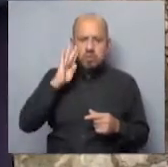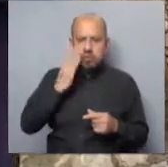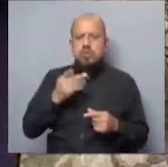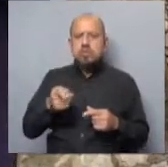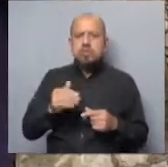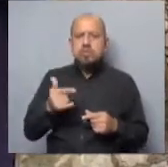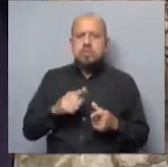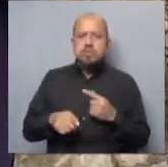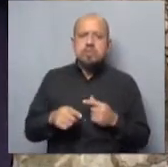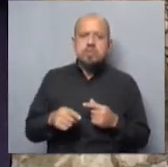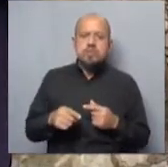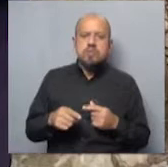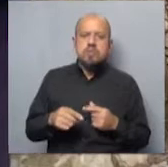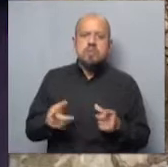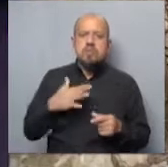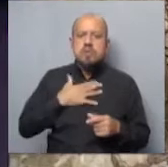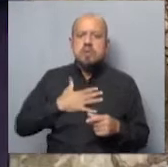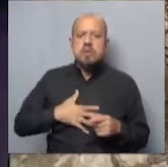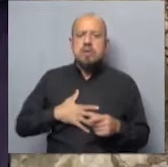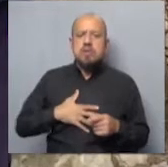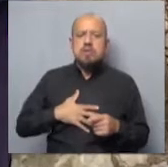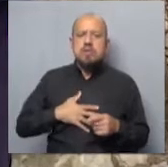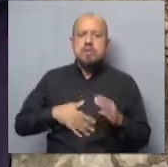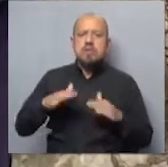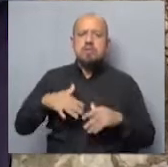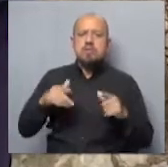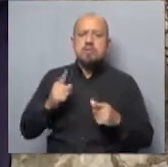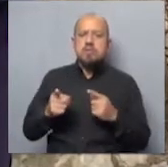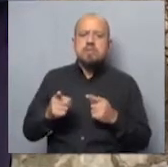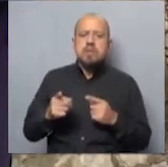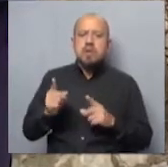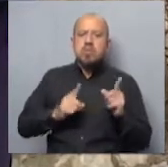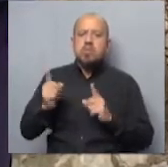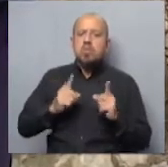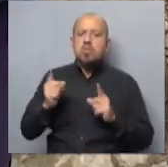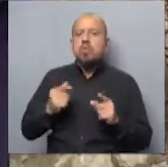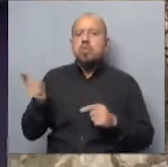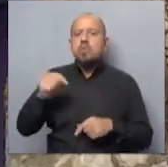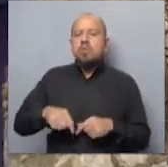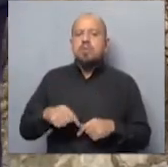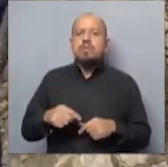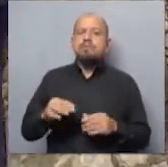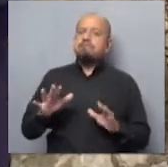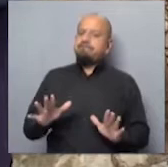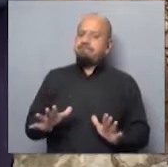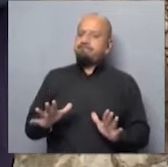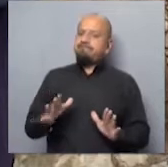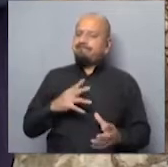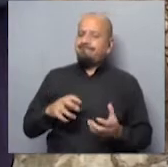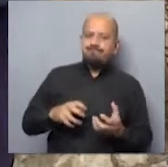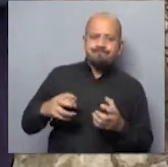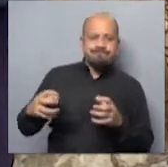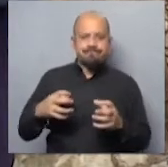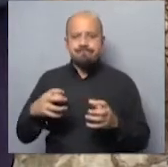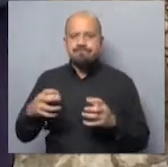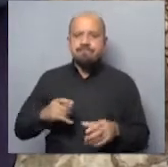y bastante tranquilo, pero a veces viene alguno que vino recién a la zona, y ahí es donde se genera algún problema,